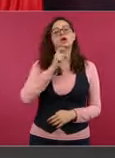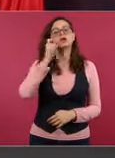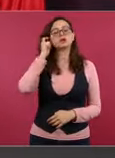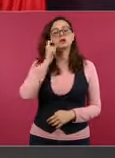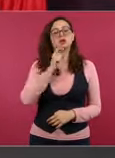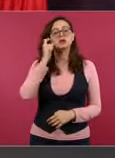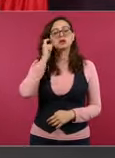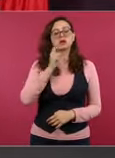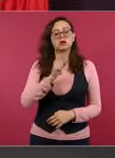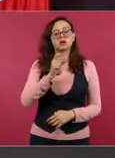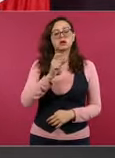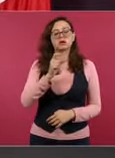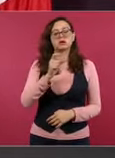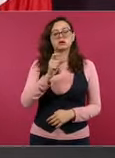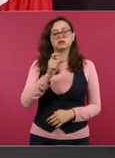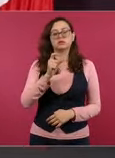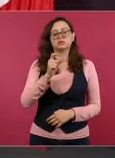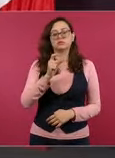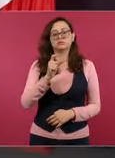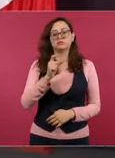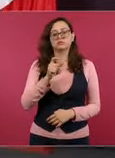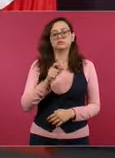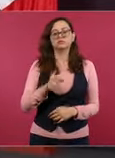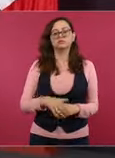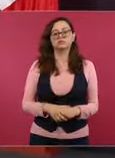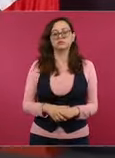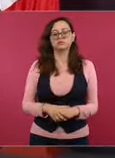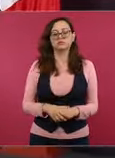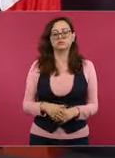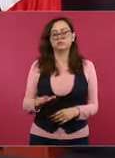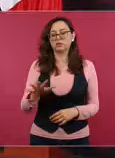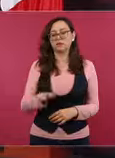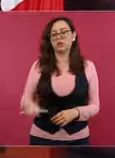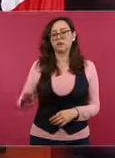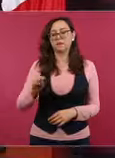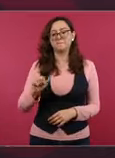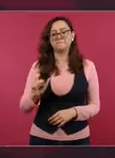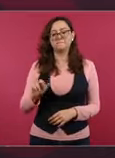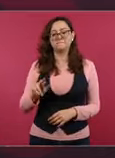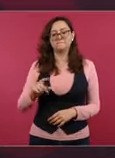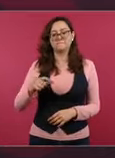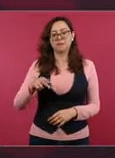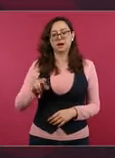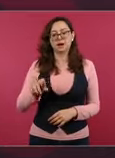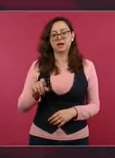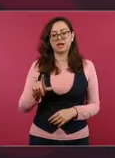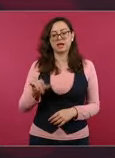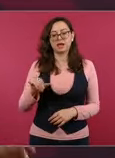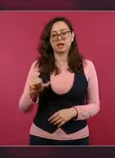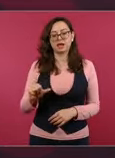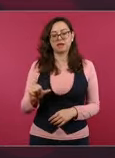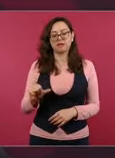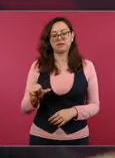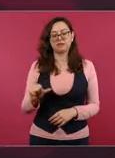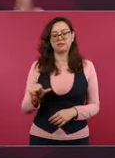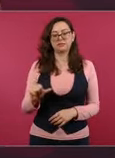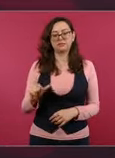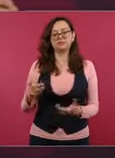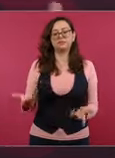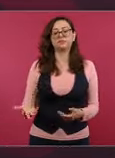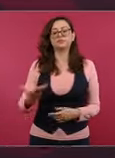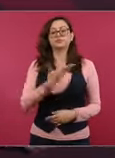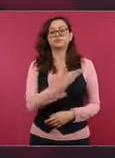estuve en la Costa Chica, en Markelia, me reuní con los